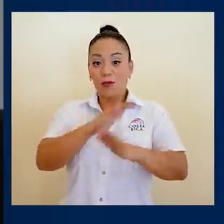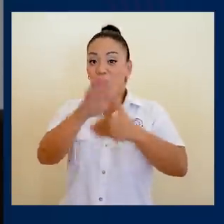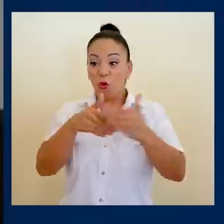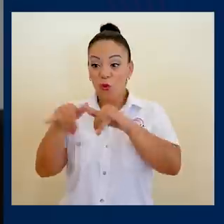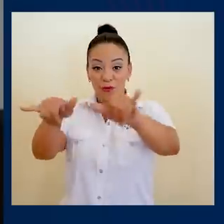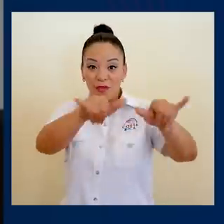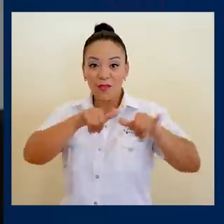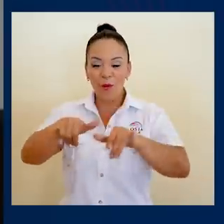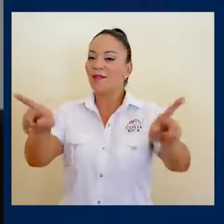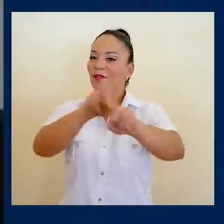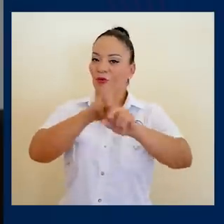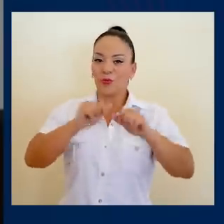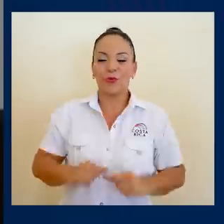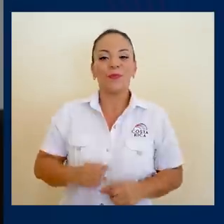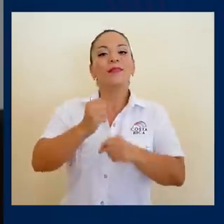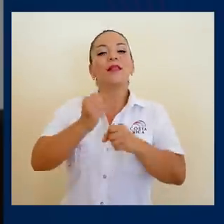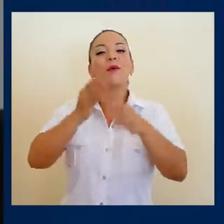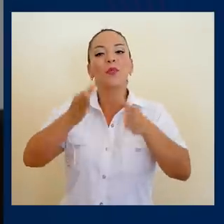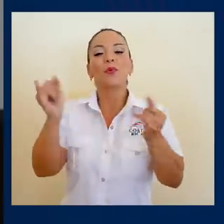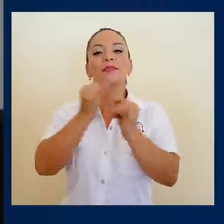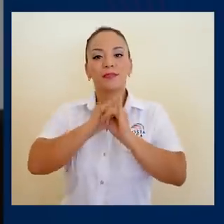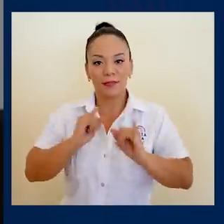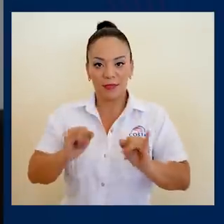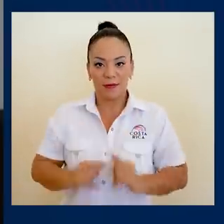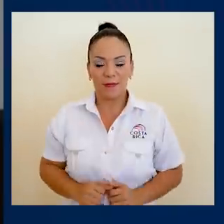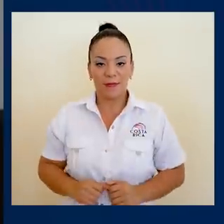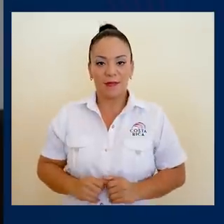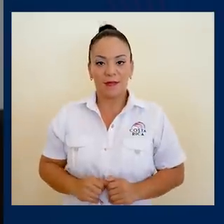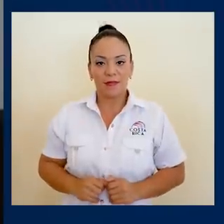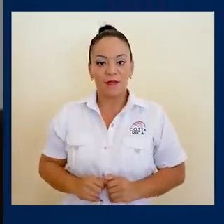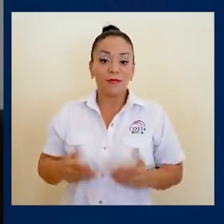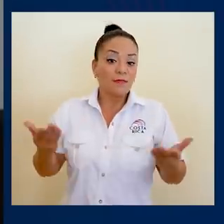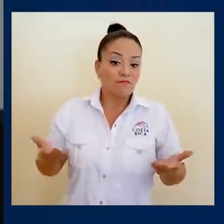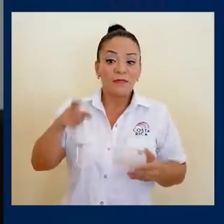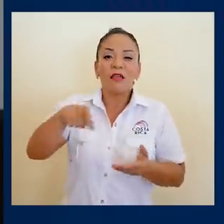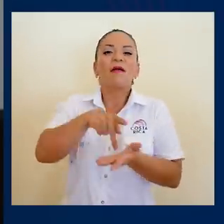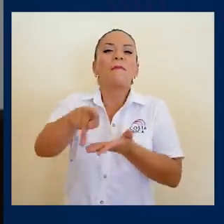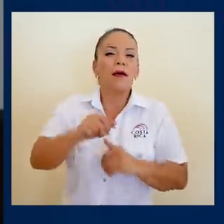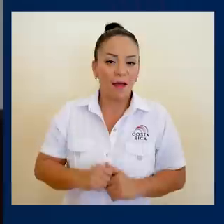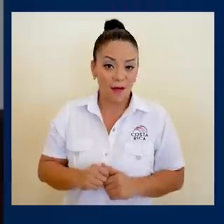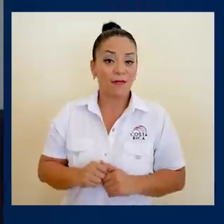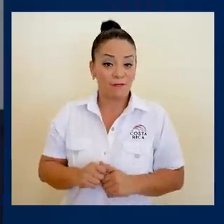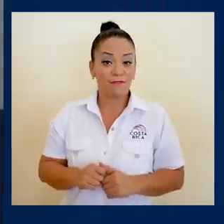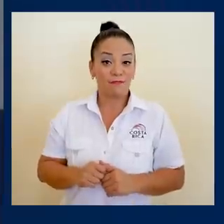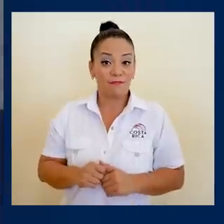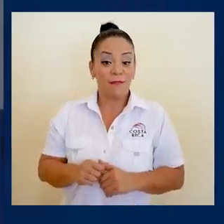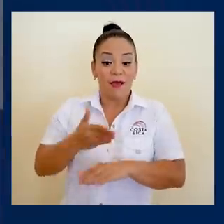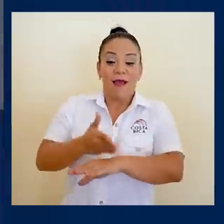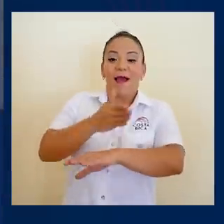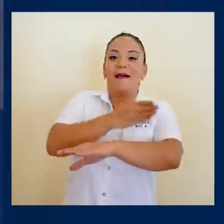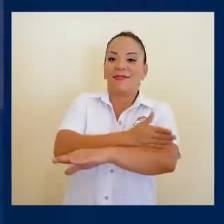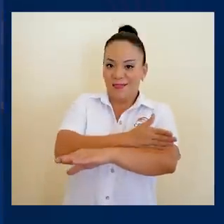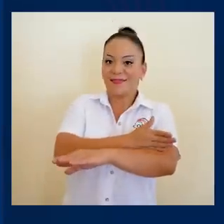todos, porque los trabajadores independientes tienen que pagar mucho más temprano que